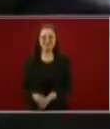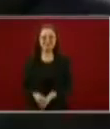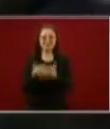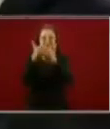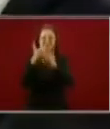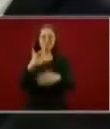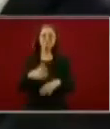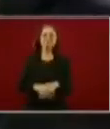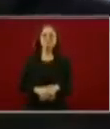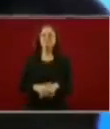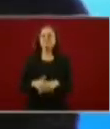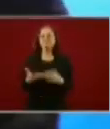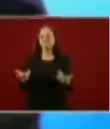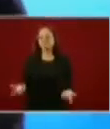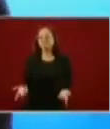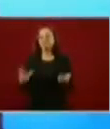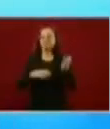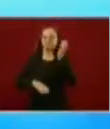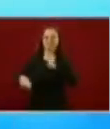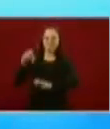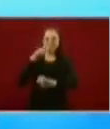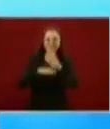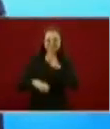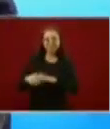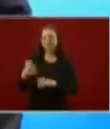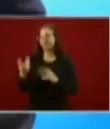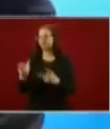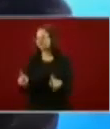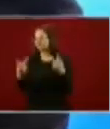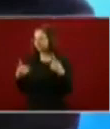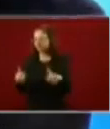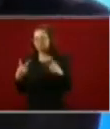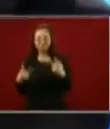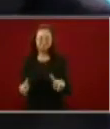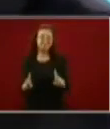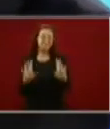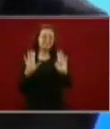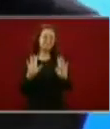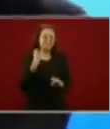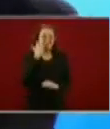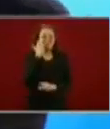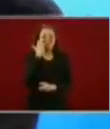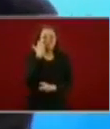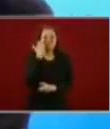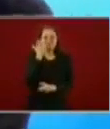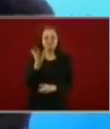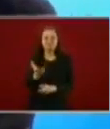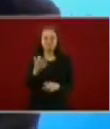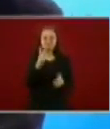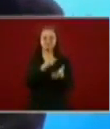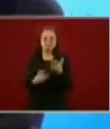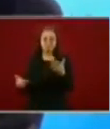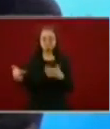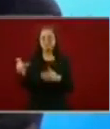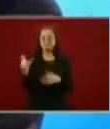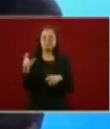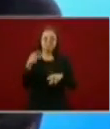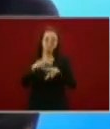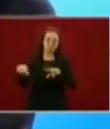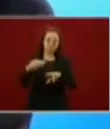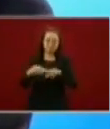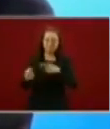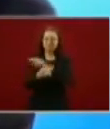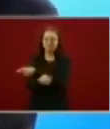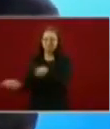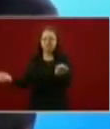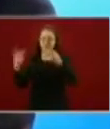la otra, pues es una avión. Oye, sería muy buena idea, ¿sí? ¿No? ¿Por qué no lo desmantelan? Ajá, y lo venden por piezas. Pues podría ser también. No, no,